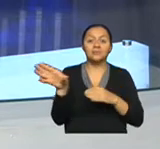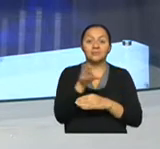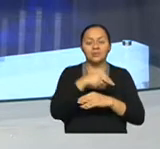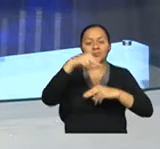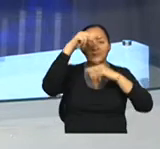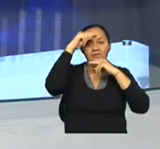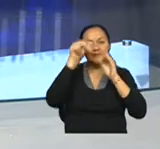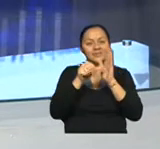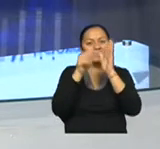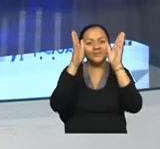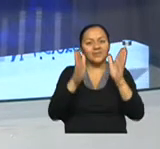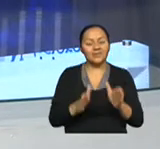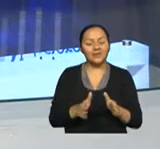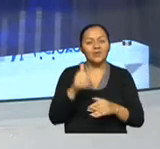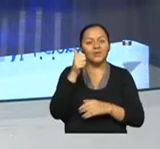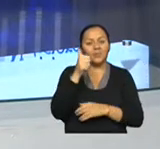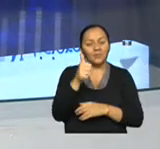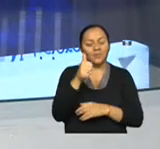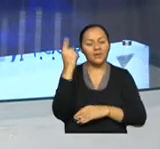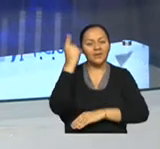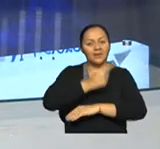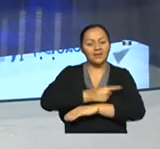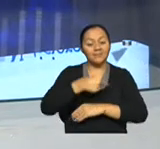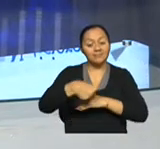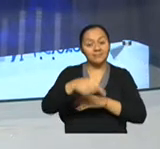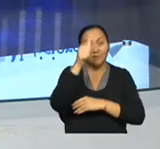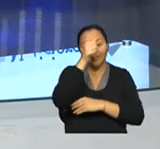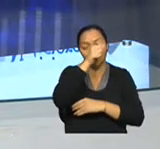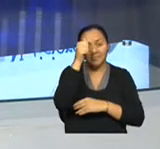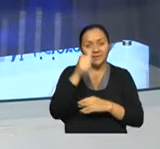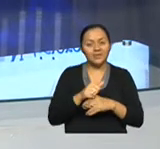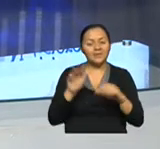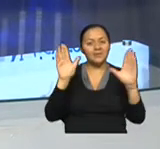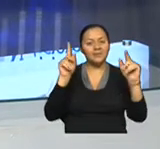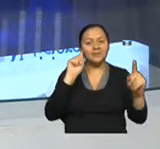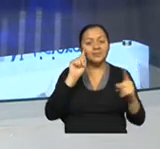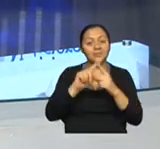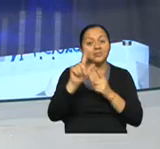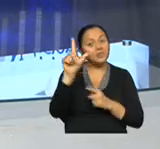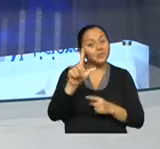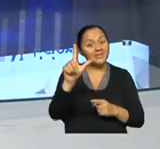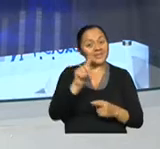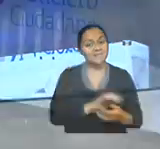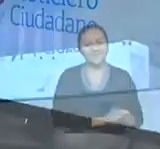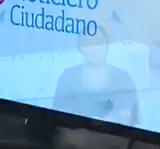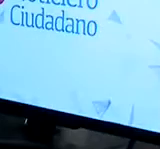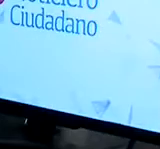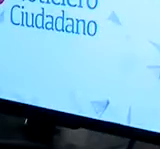hacemos Teleciudadana. Que tengan un gran día este fin de semana. Me despido hasta el día lunes.